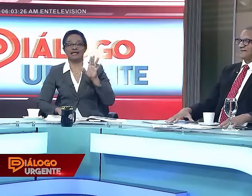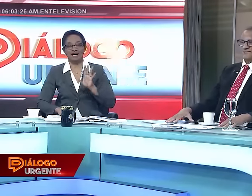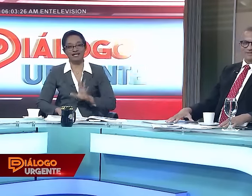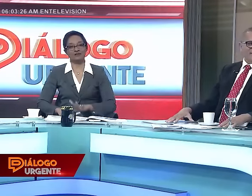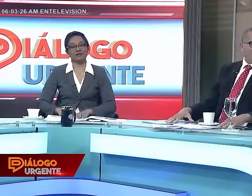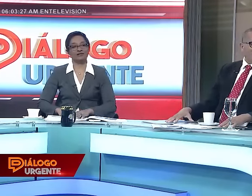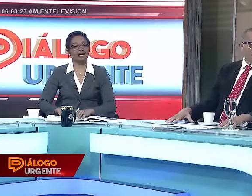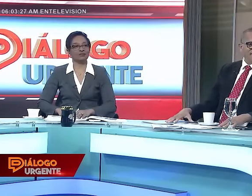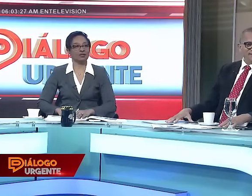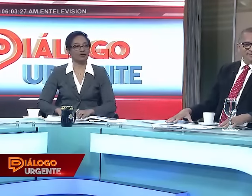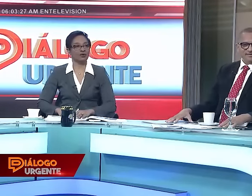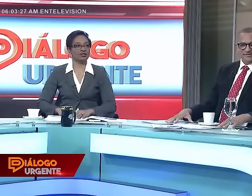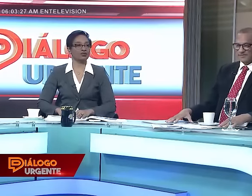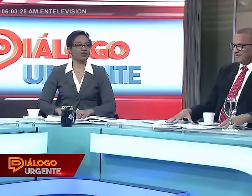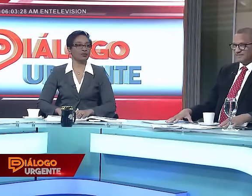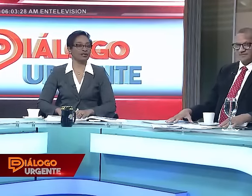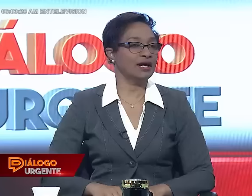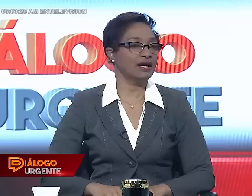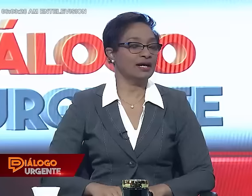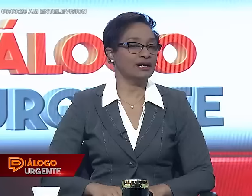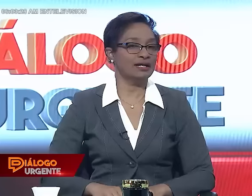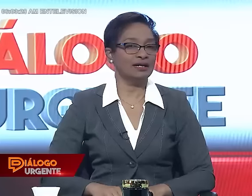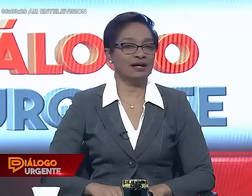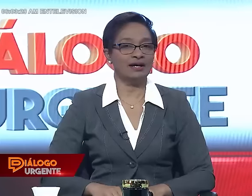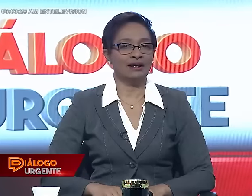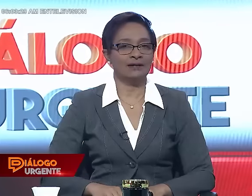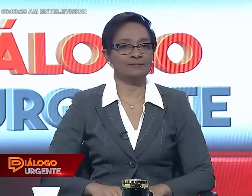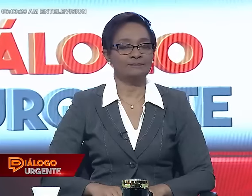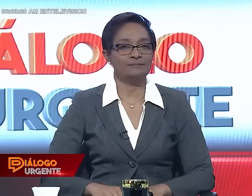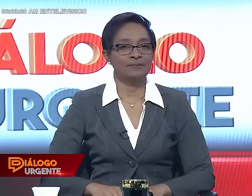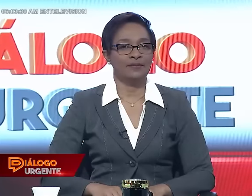so pena, es verdad, pero eso no me da